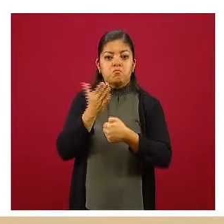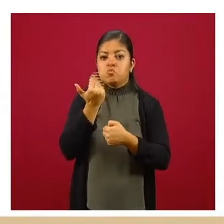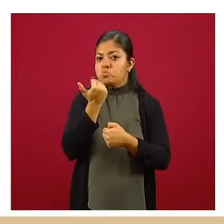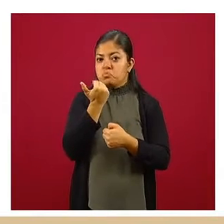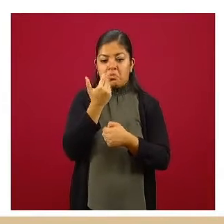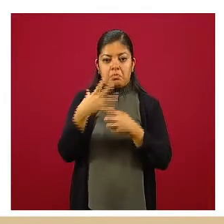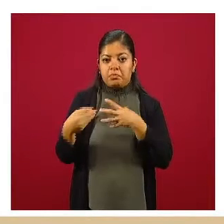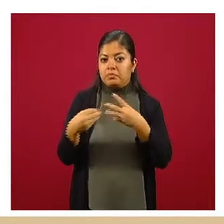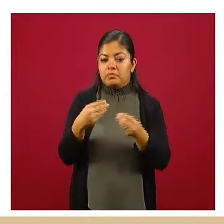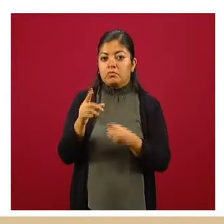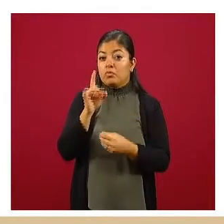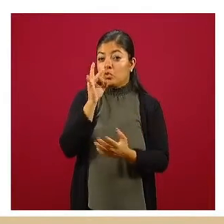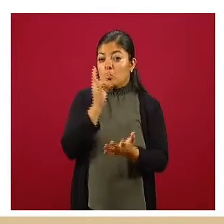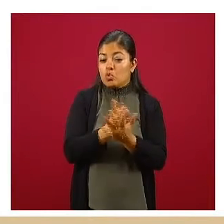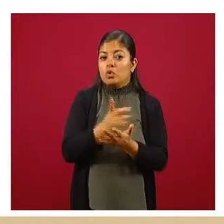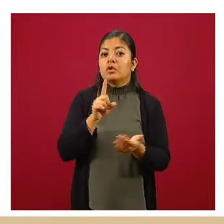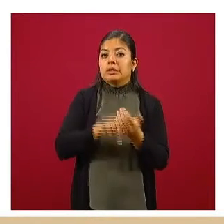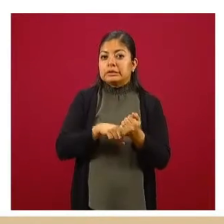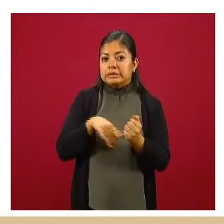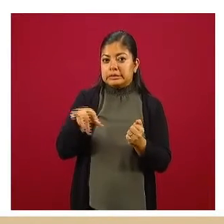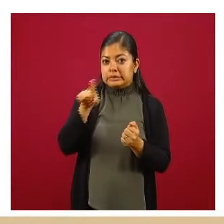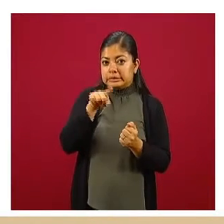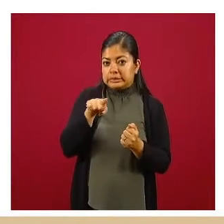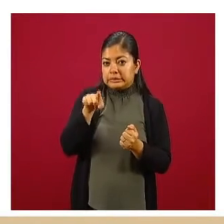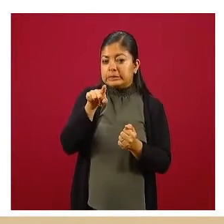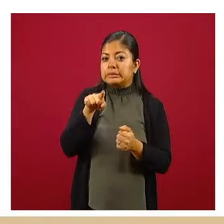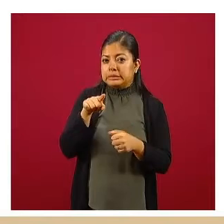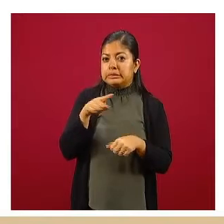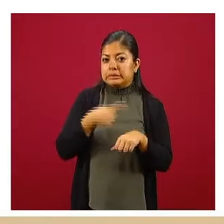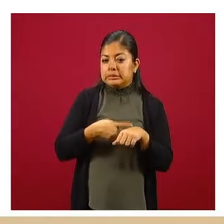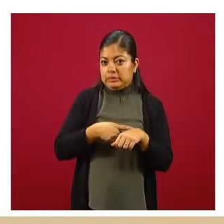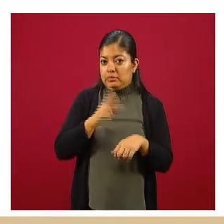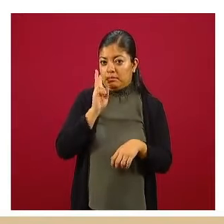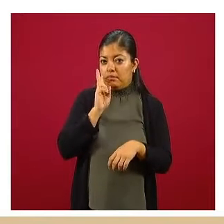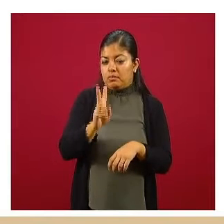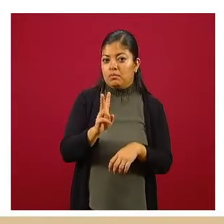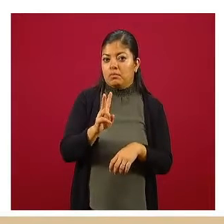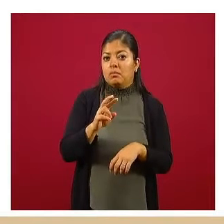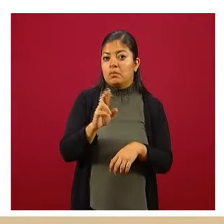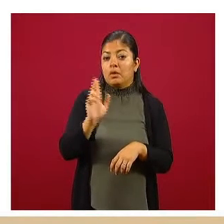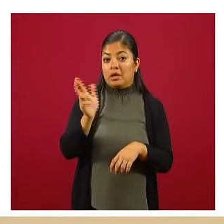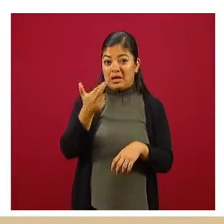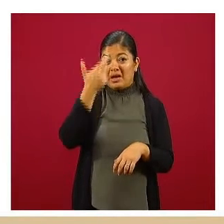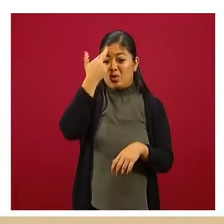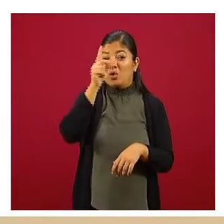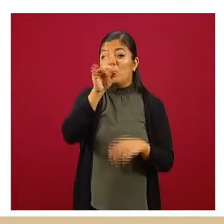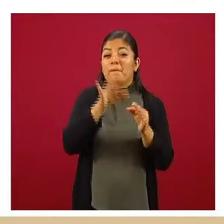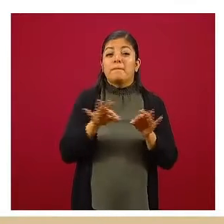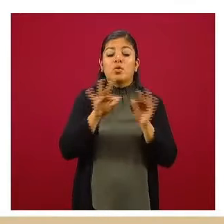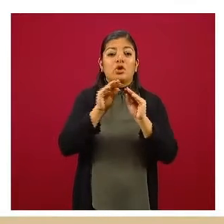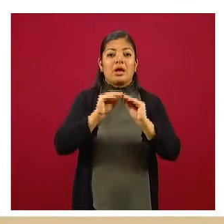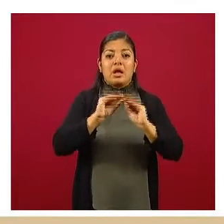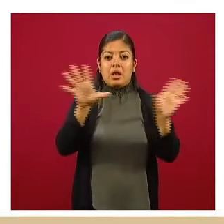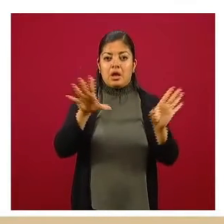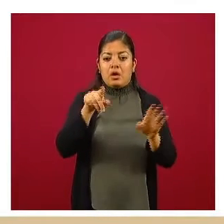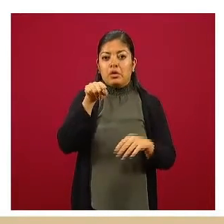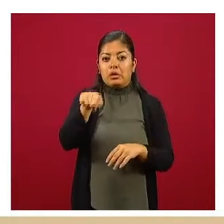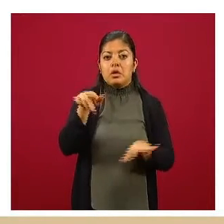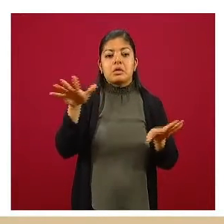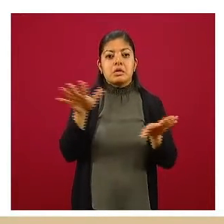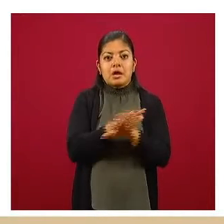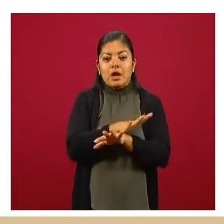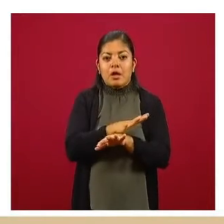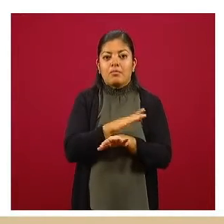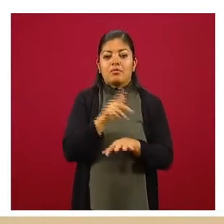único que queda elegible es esta parte, pero vamos a ver, recordarles y que quede muy claro, esto cambia